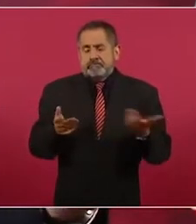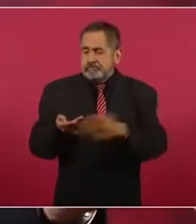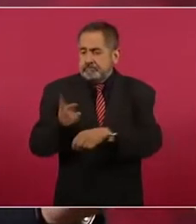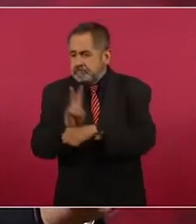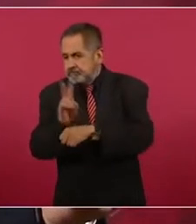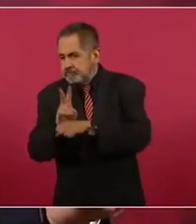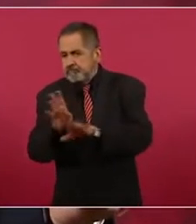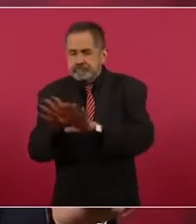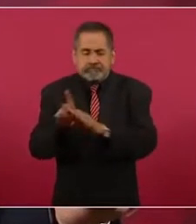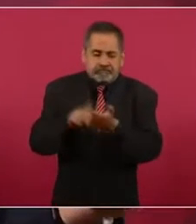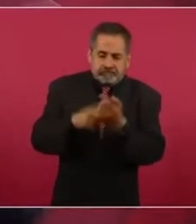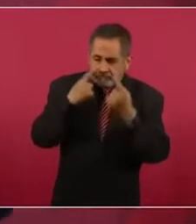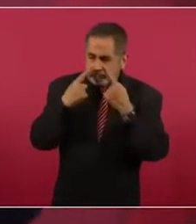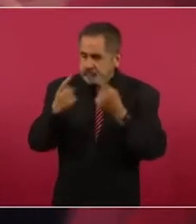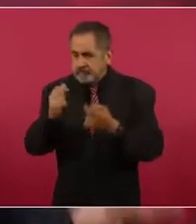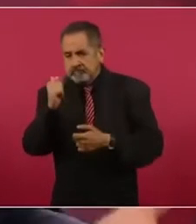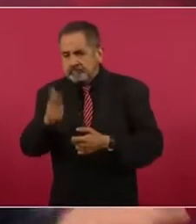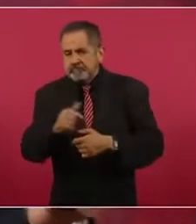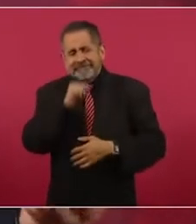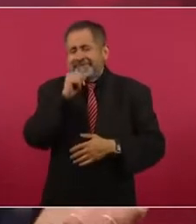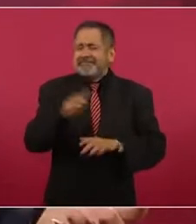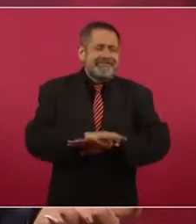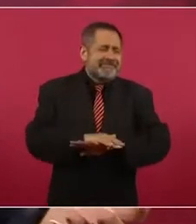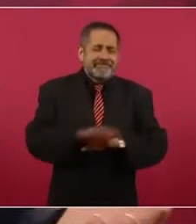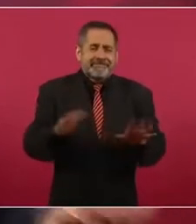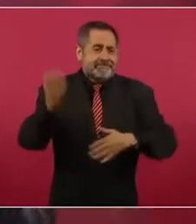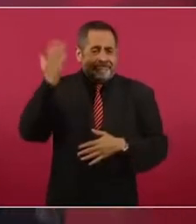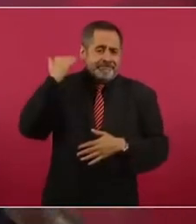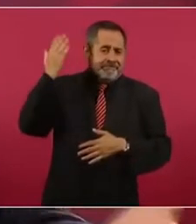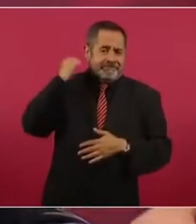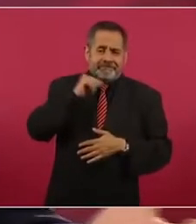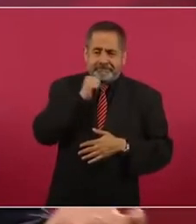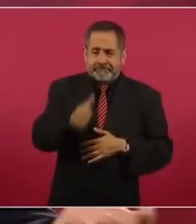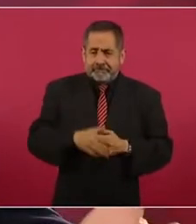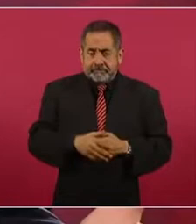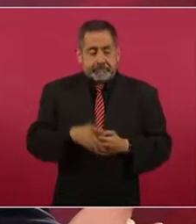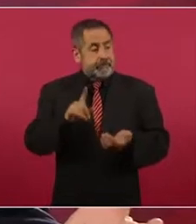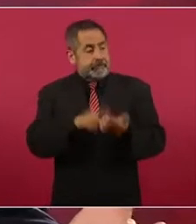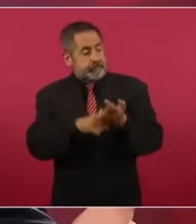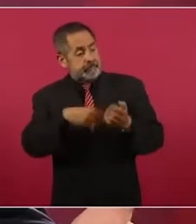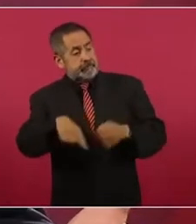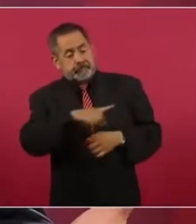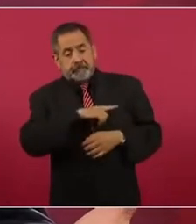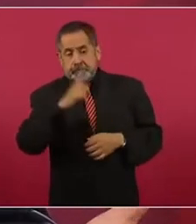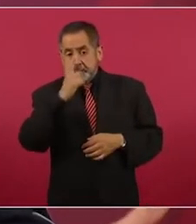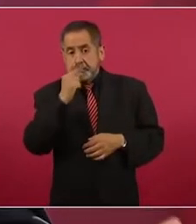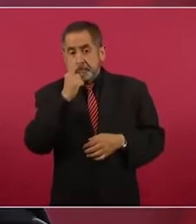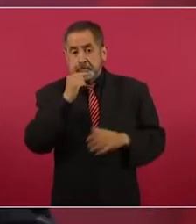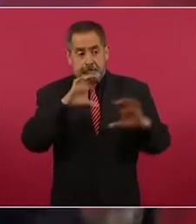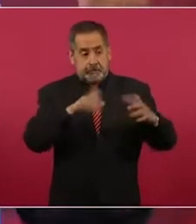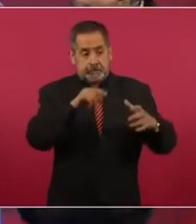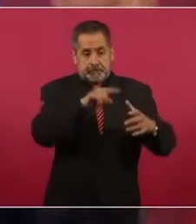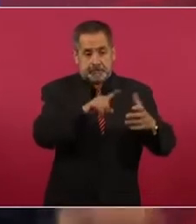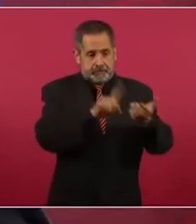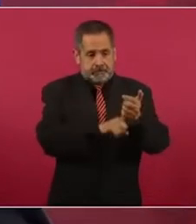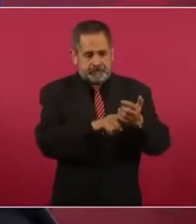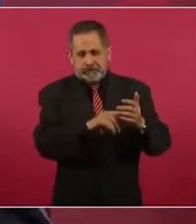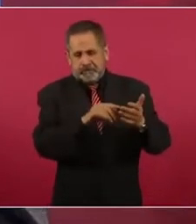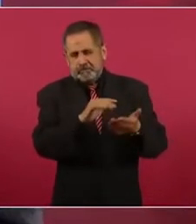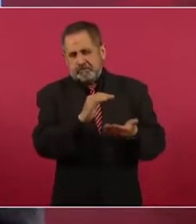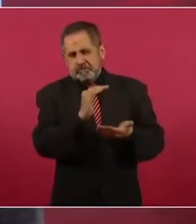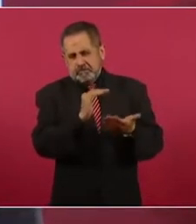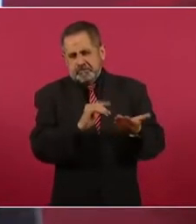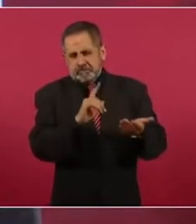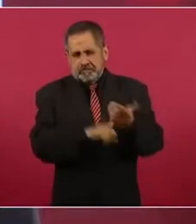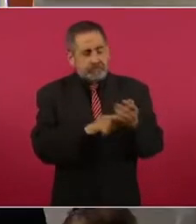vigilancia. Y las policías de abajo arriba